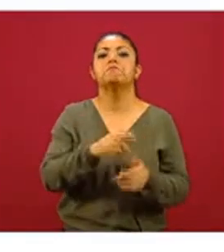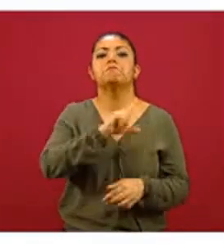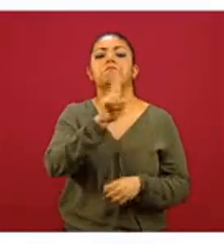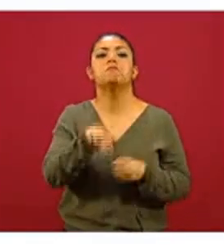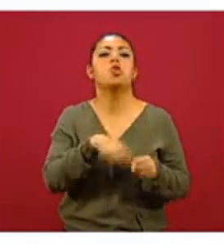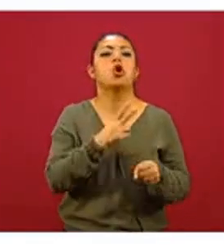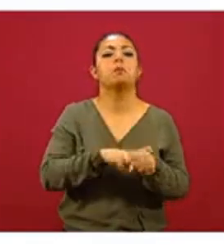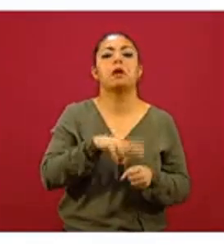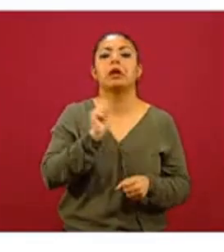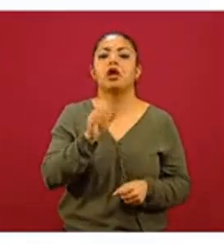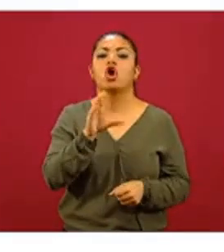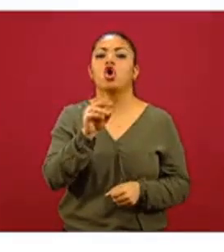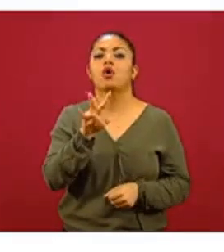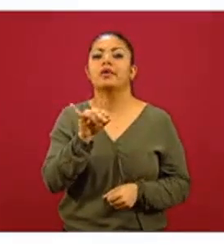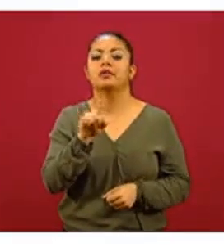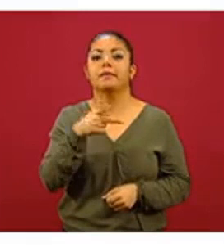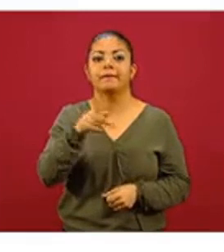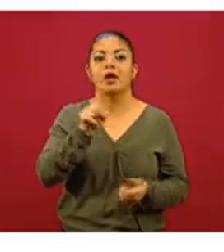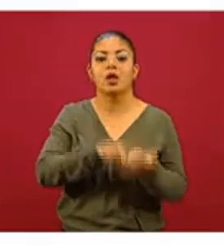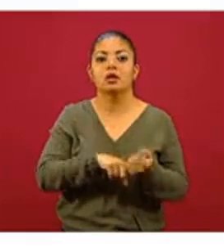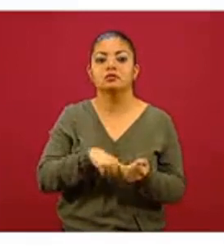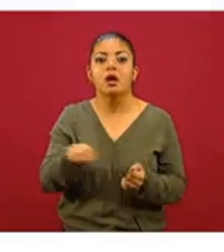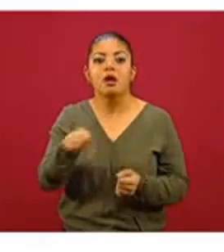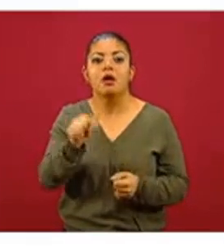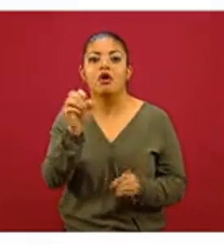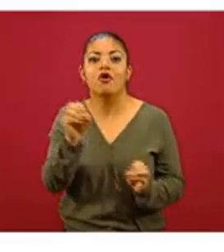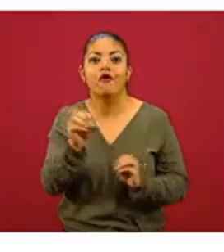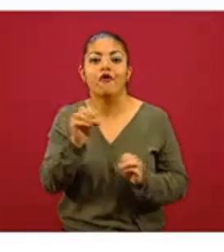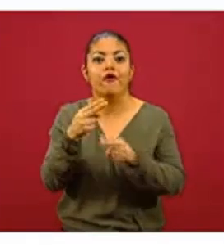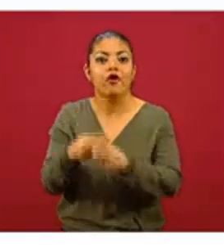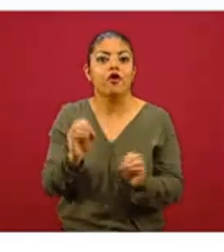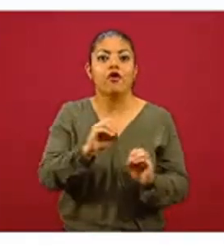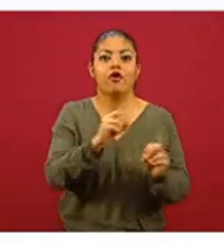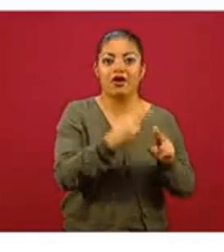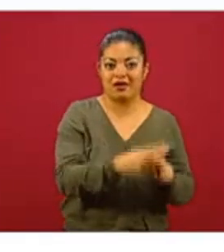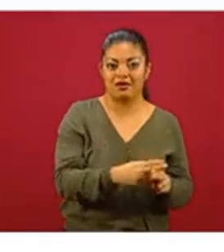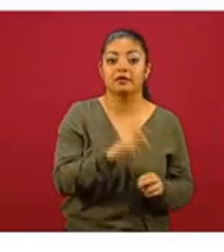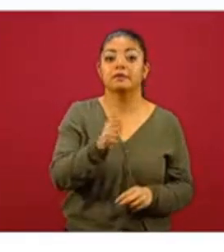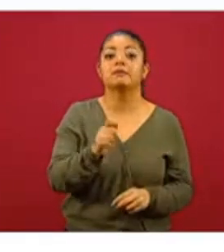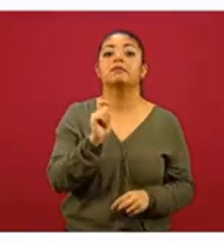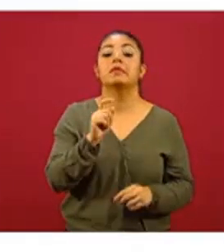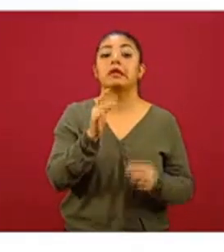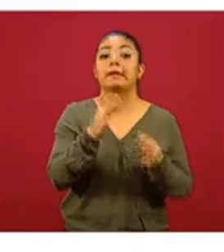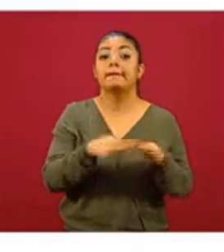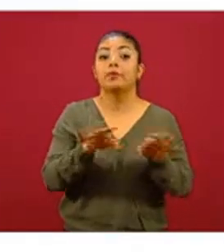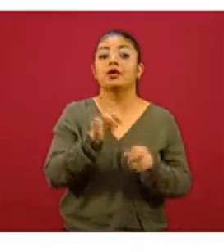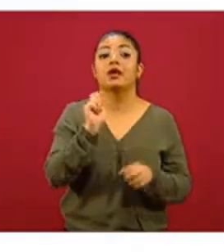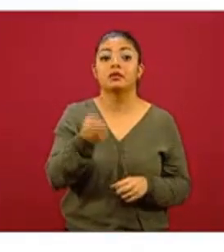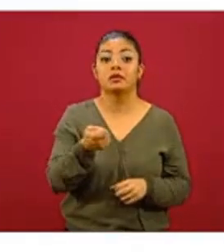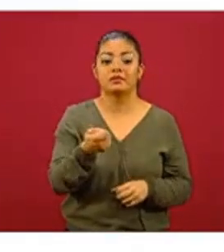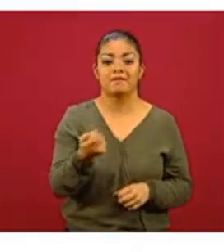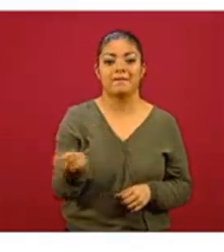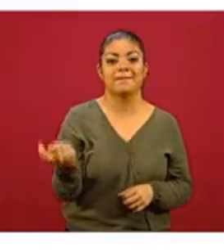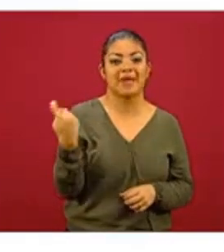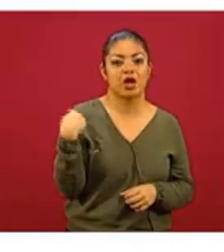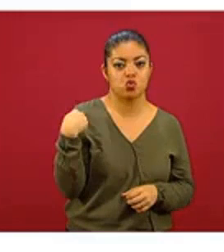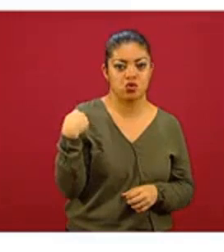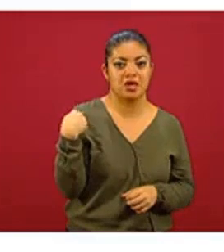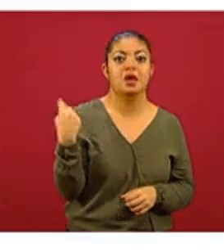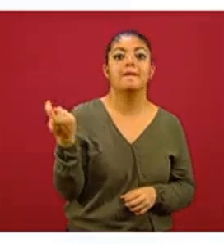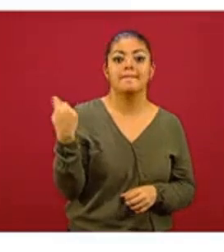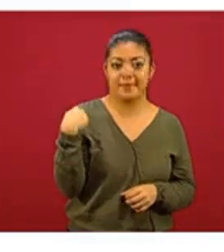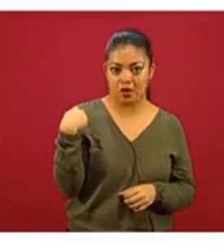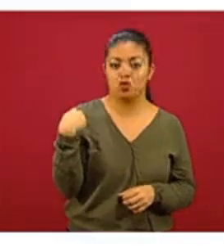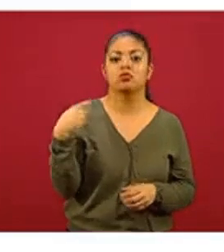a tener muchos huecos que cubrir. La primera de esas acciones es la acción de vacunación. Siguen trabajando los equipos